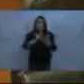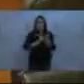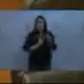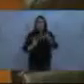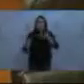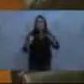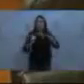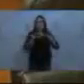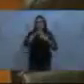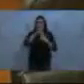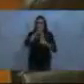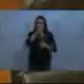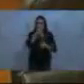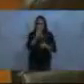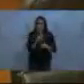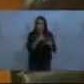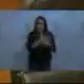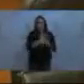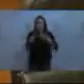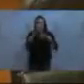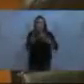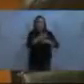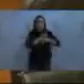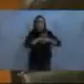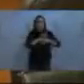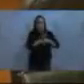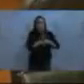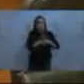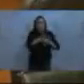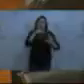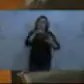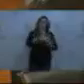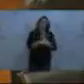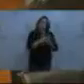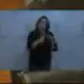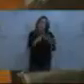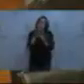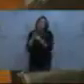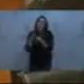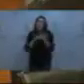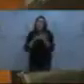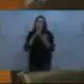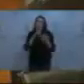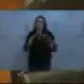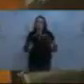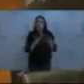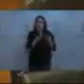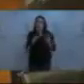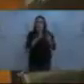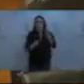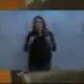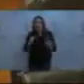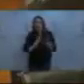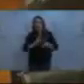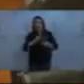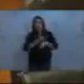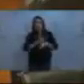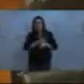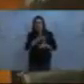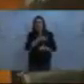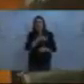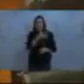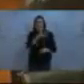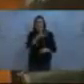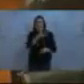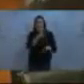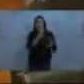del SESPA es el documento básico que regula actualmente la cobertura de plazas vacantes de personal facultativo. Resolución BOPA